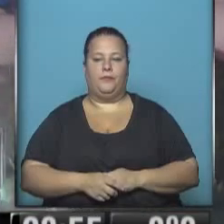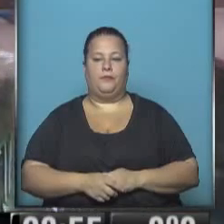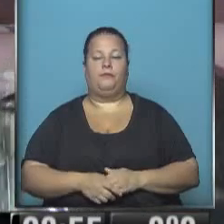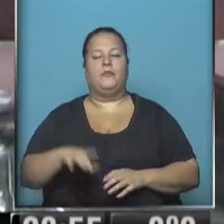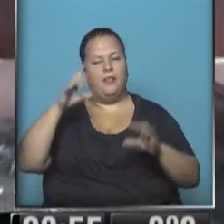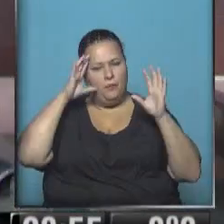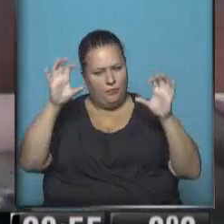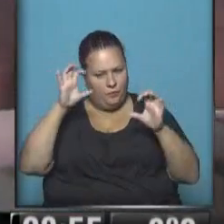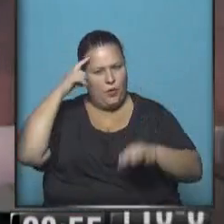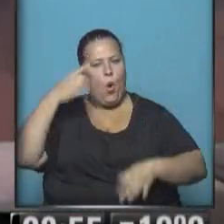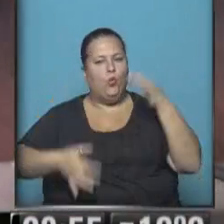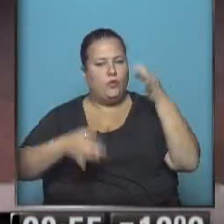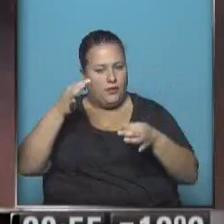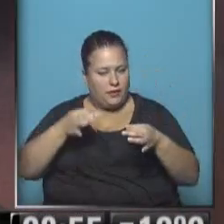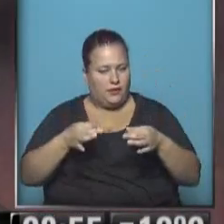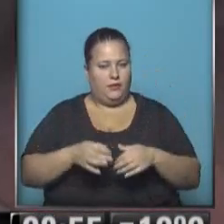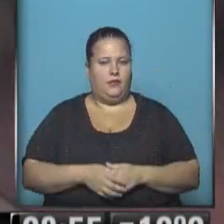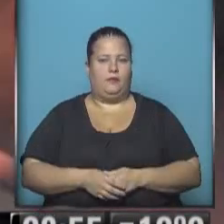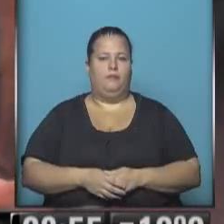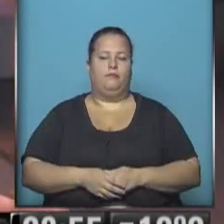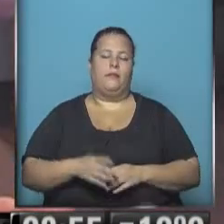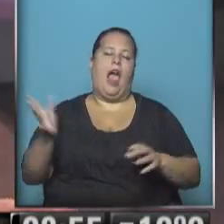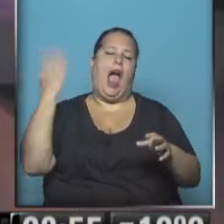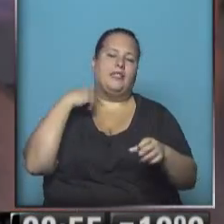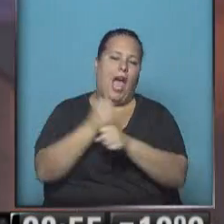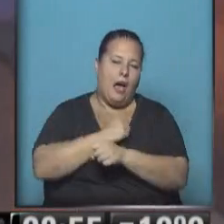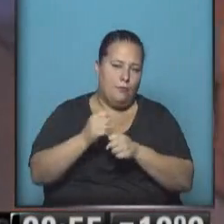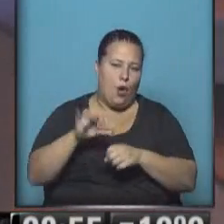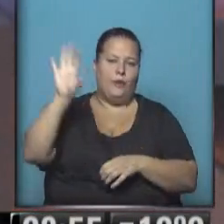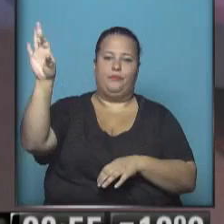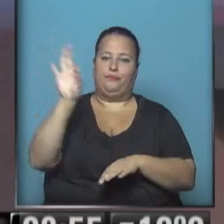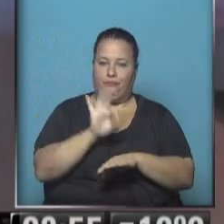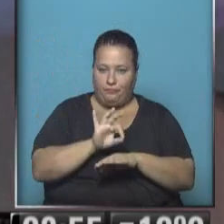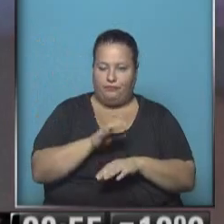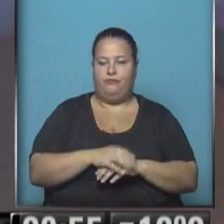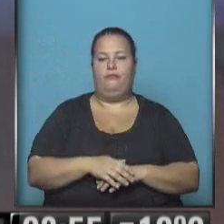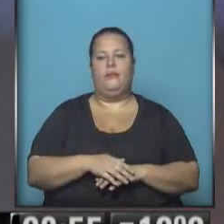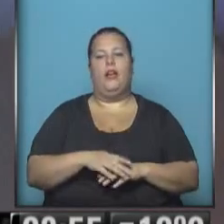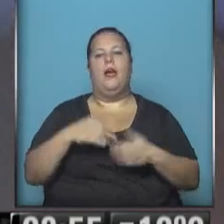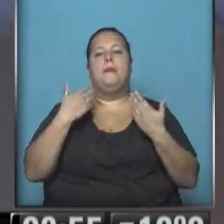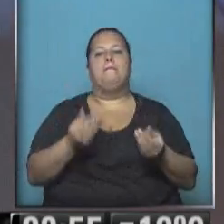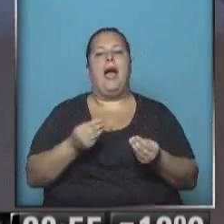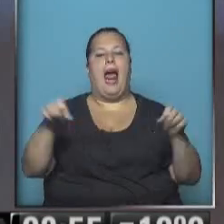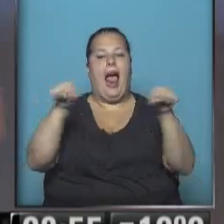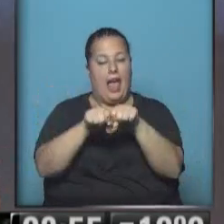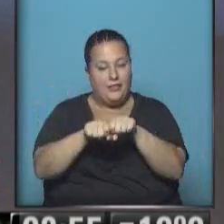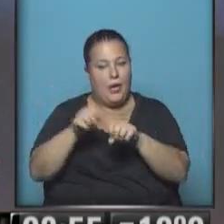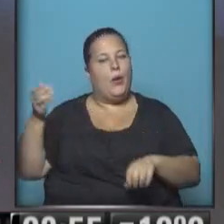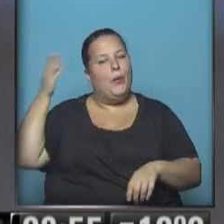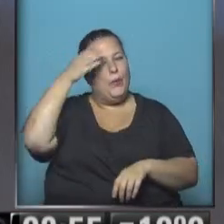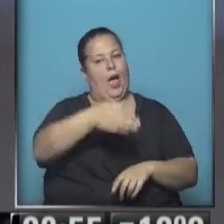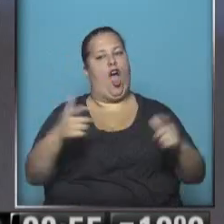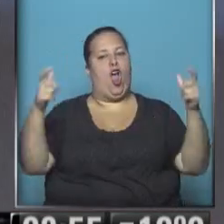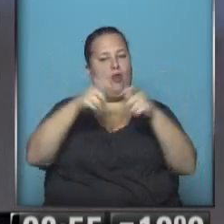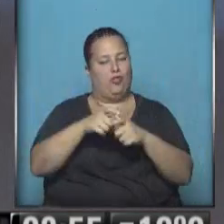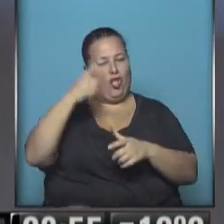y recuerden que la justicia había aprobado la designación y la moción para que cablevisión finalmente vaya a la comisión